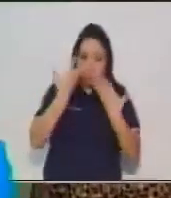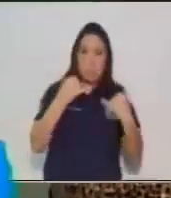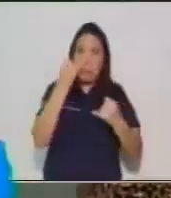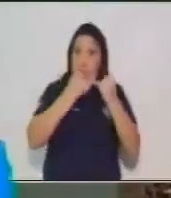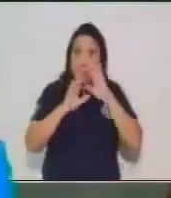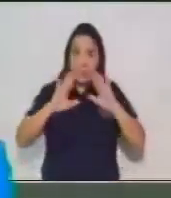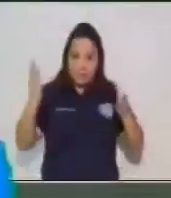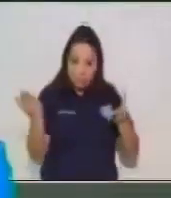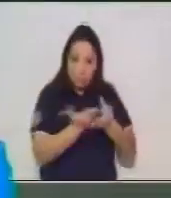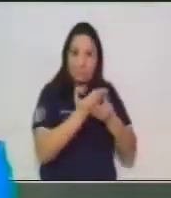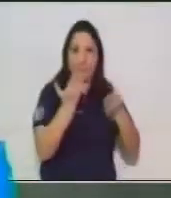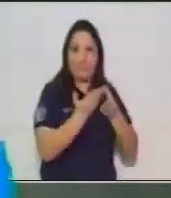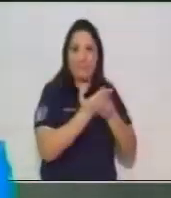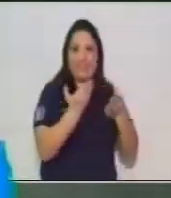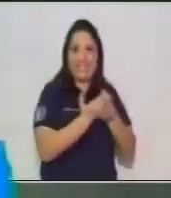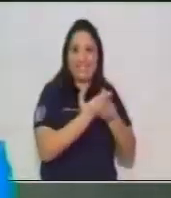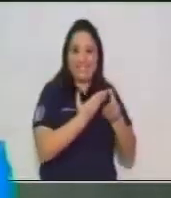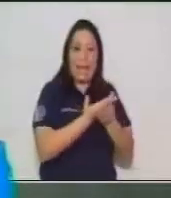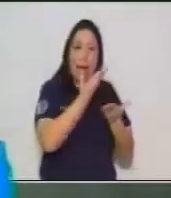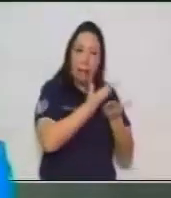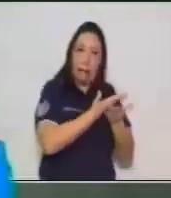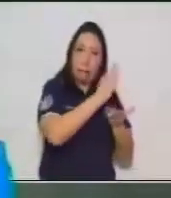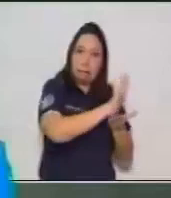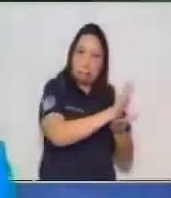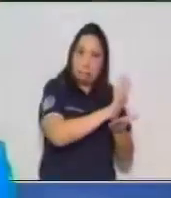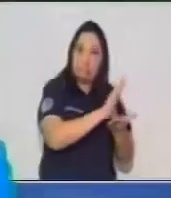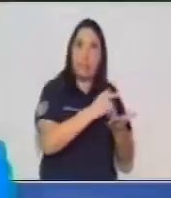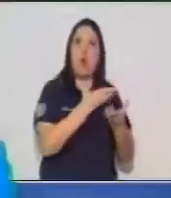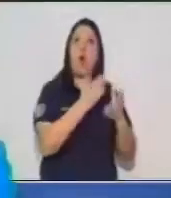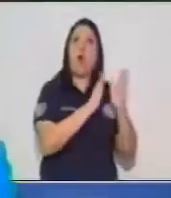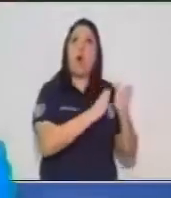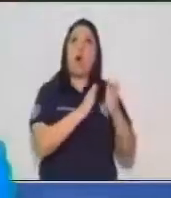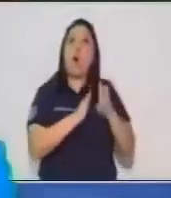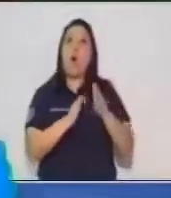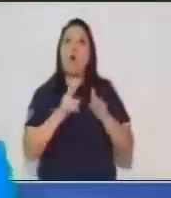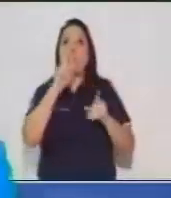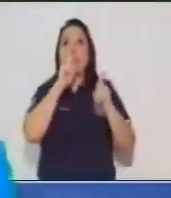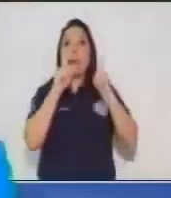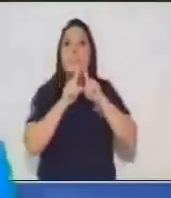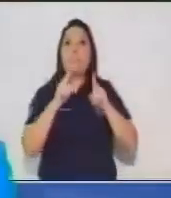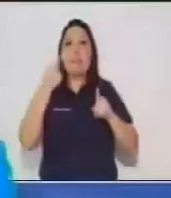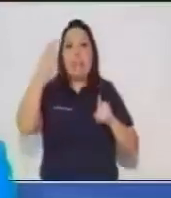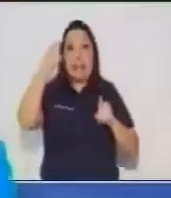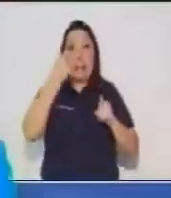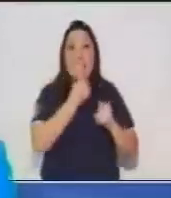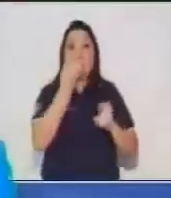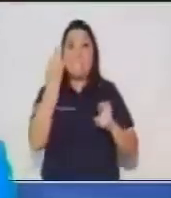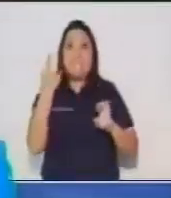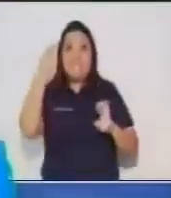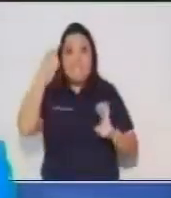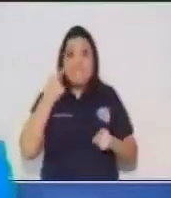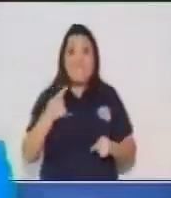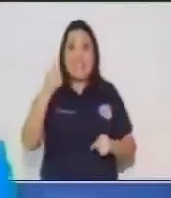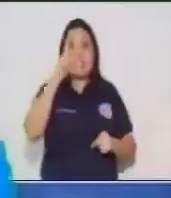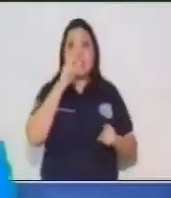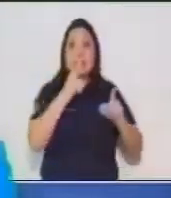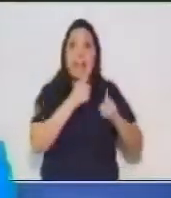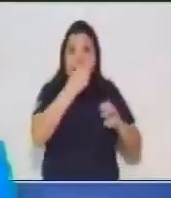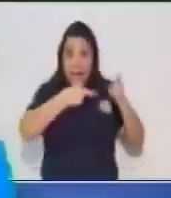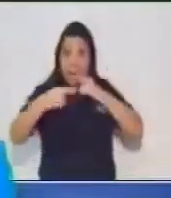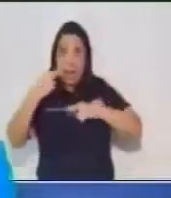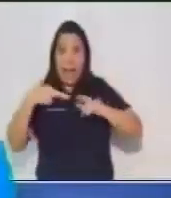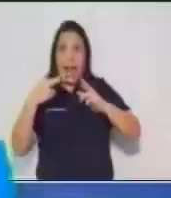en el portafolio y tenerlos en orden, con fecha, con título, para que puedas presentarlo